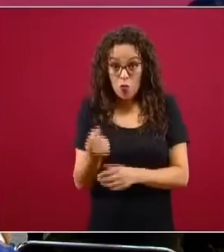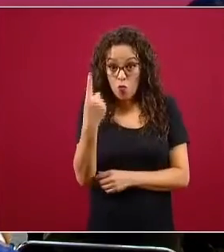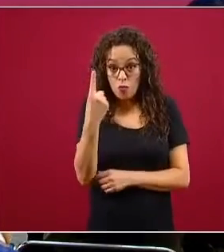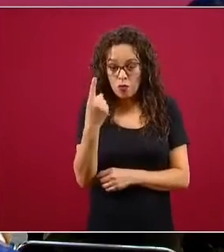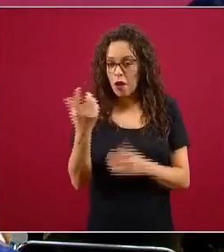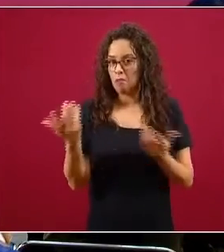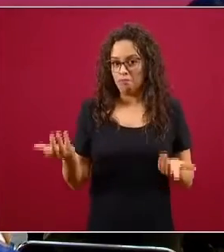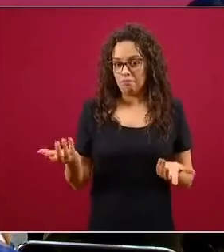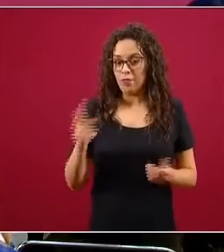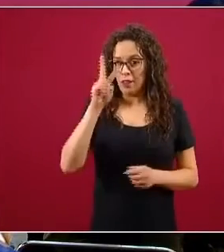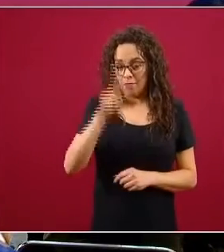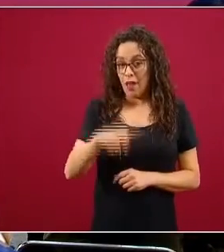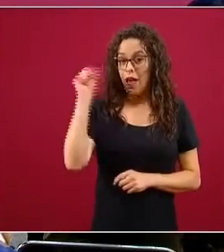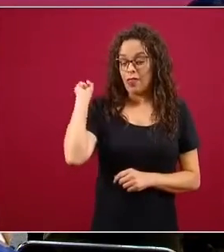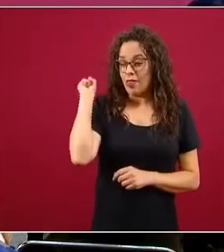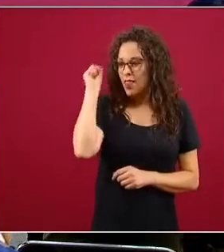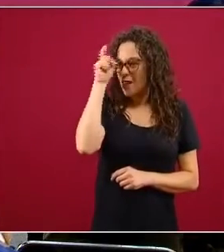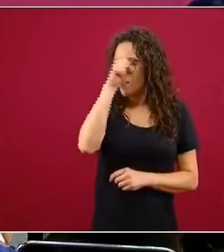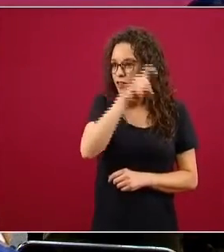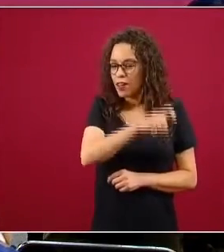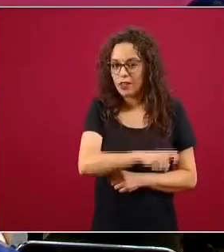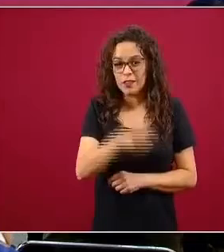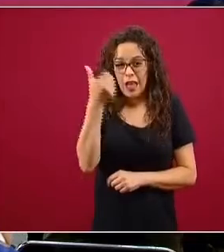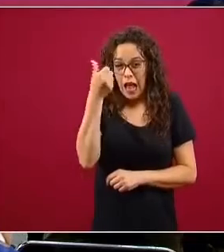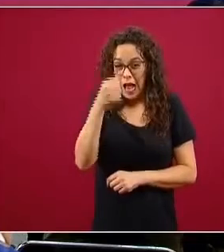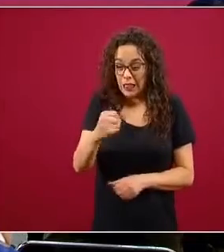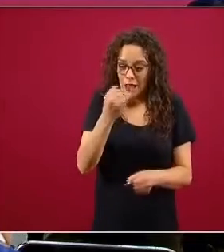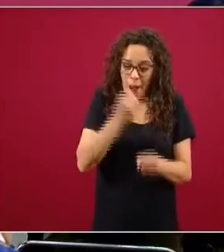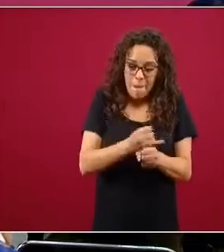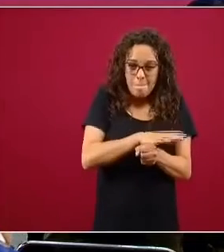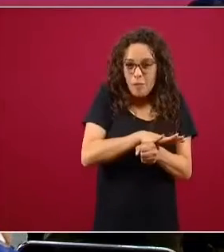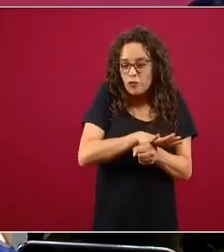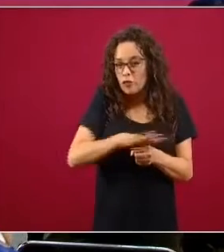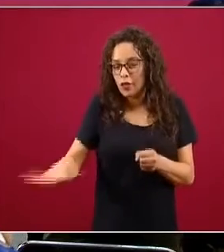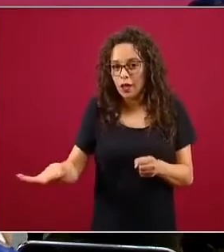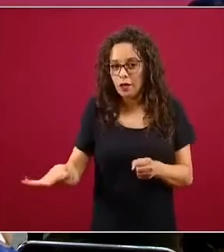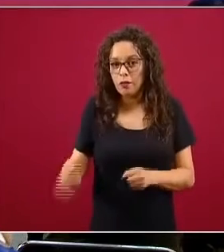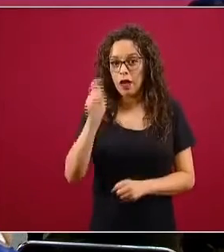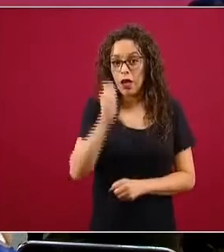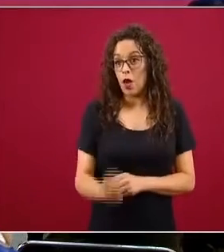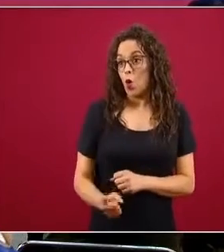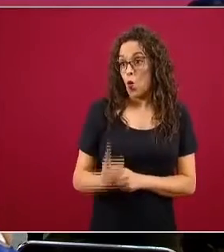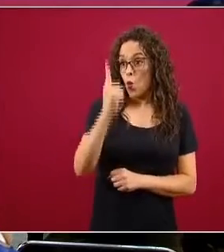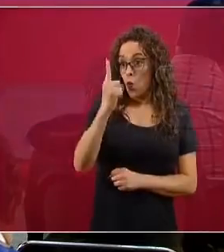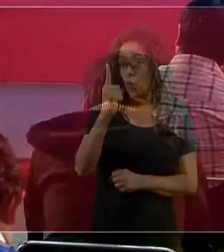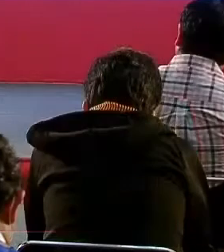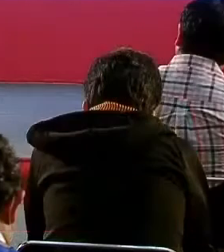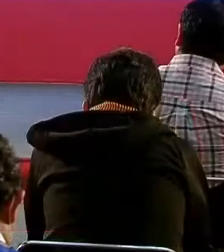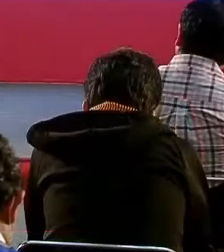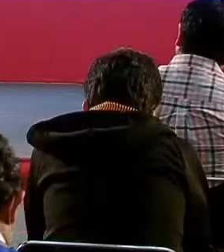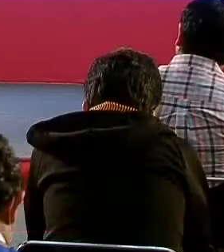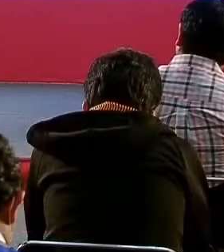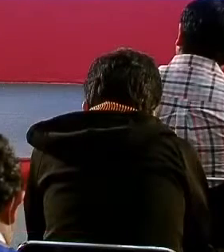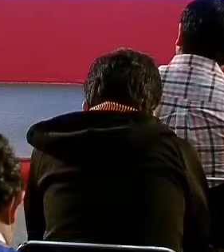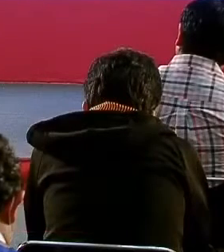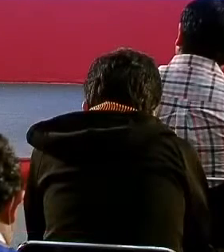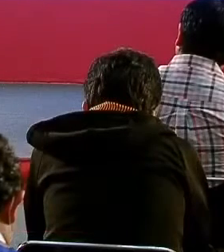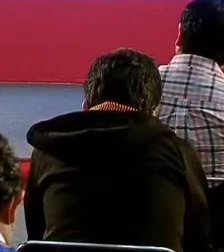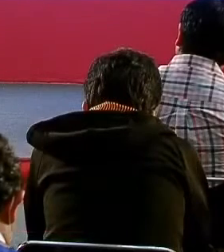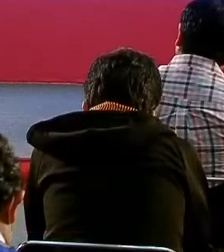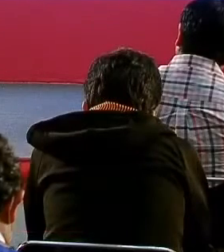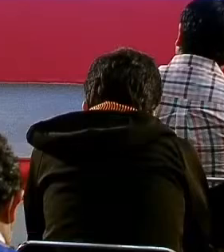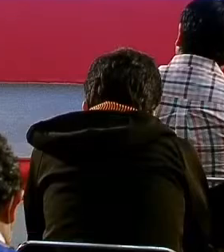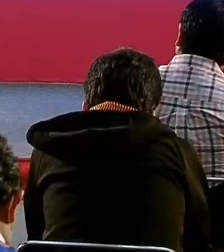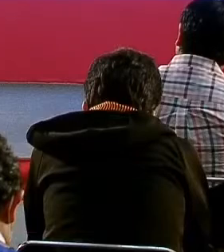es muy complicado o prácticamente imposible pensar que solamente con una estrategia de educación y de convencer a los